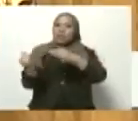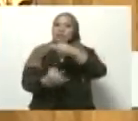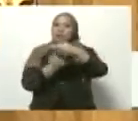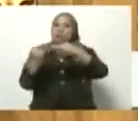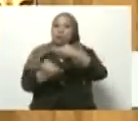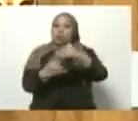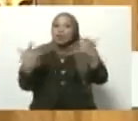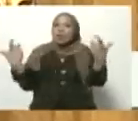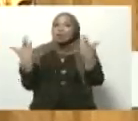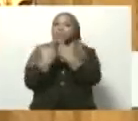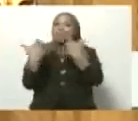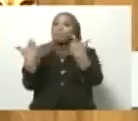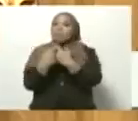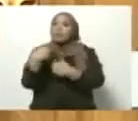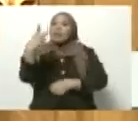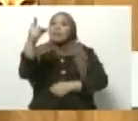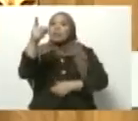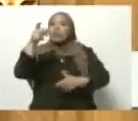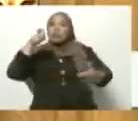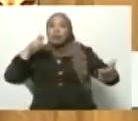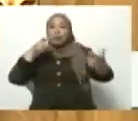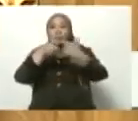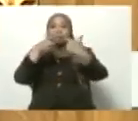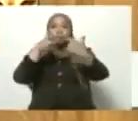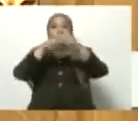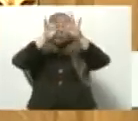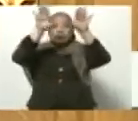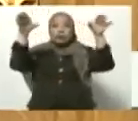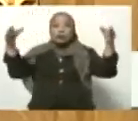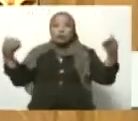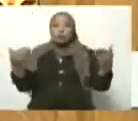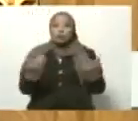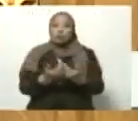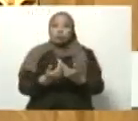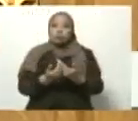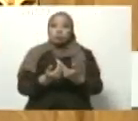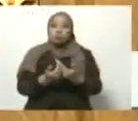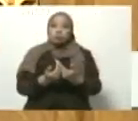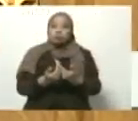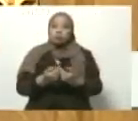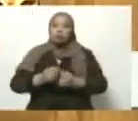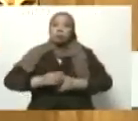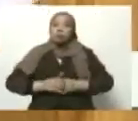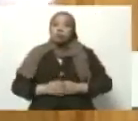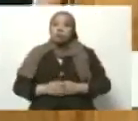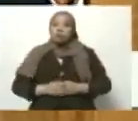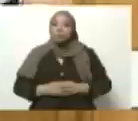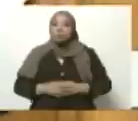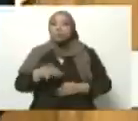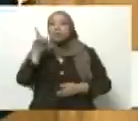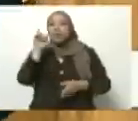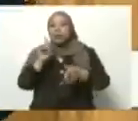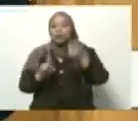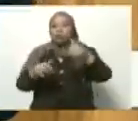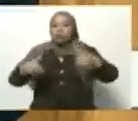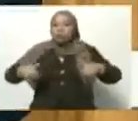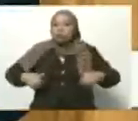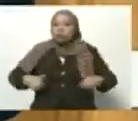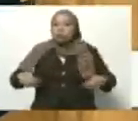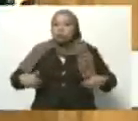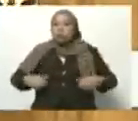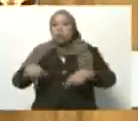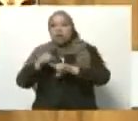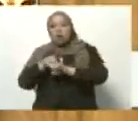Segunda Guerra Mundial se están rompiendo. Yo puedo darle una lista rápida, nada más que vean algunos efectos para discutirlo en otra